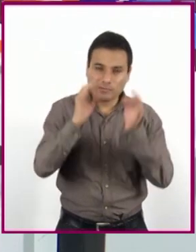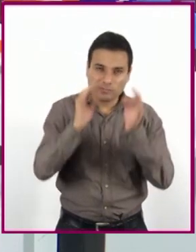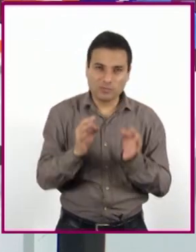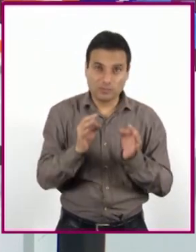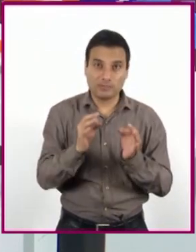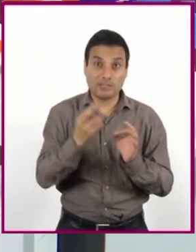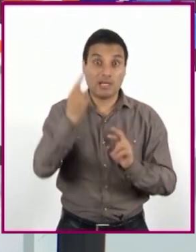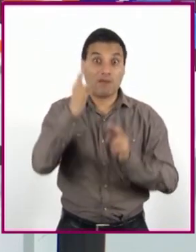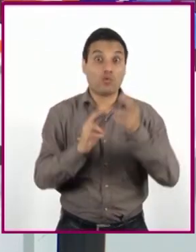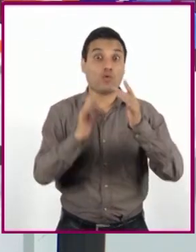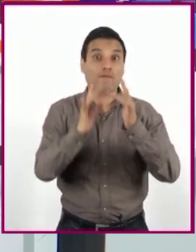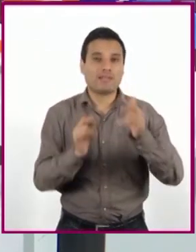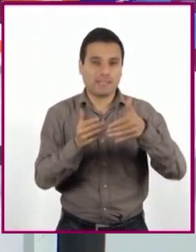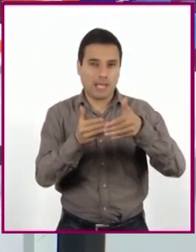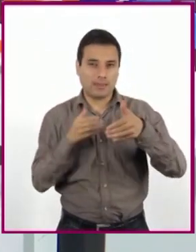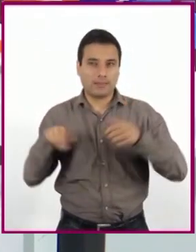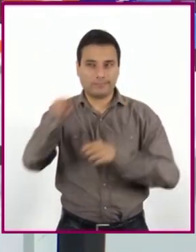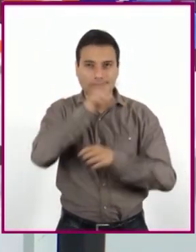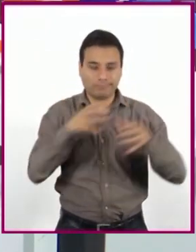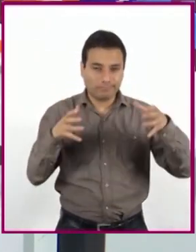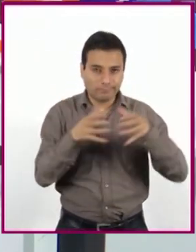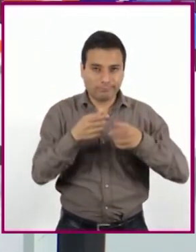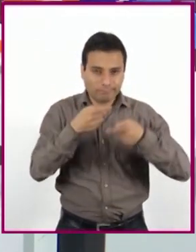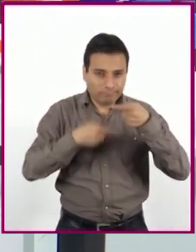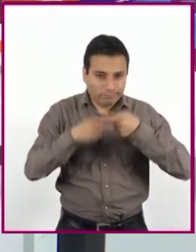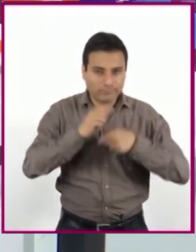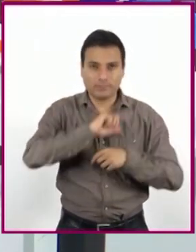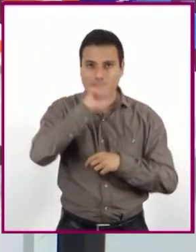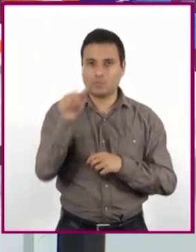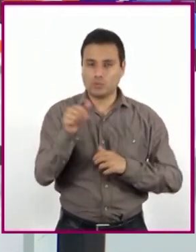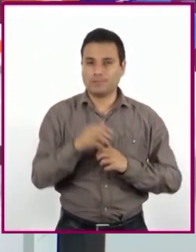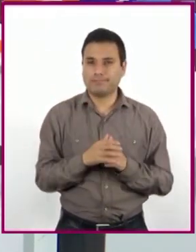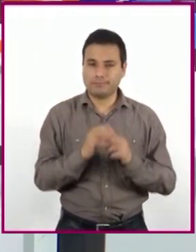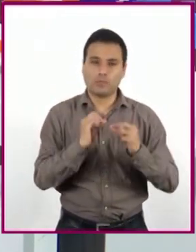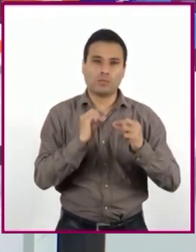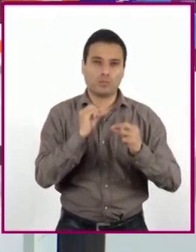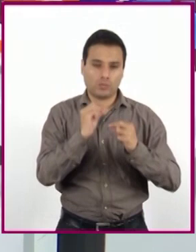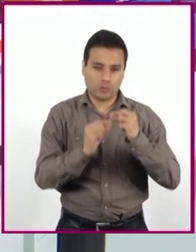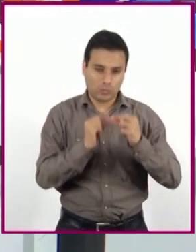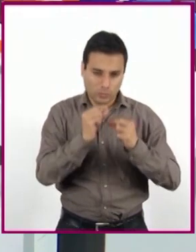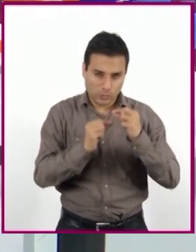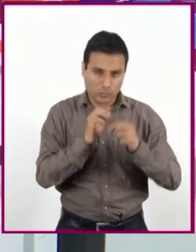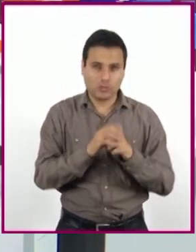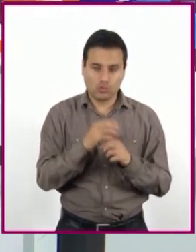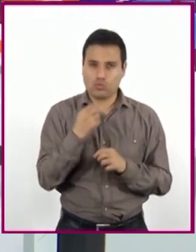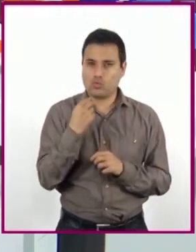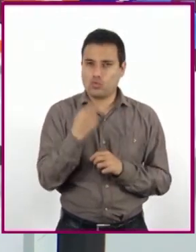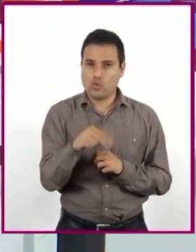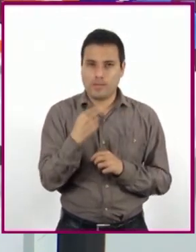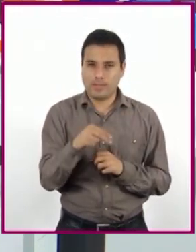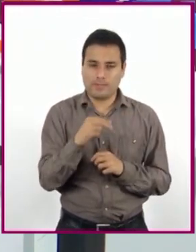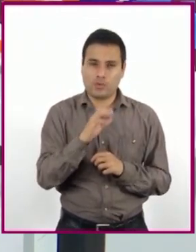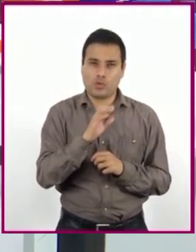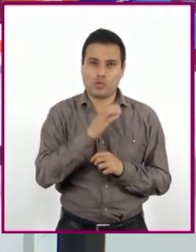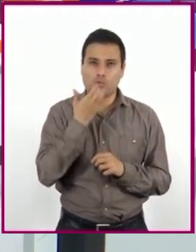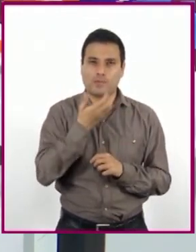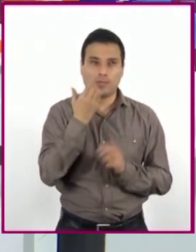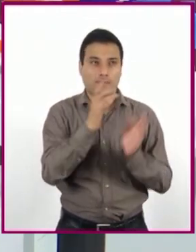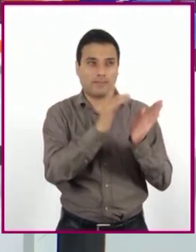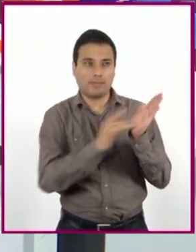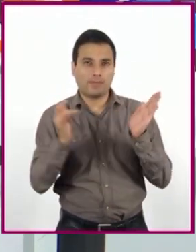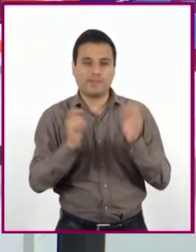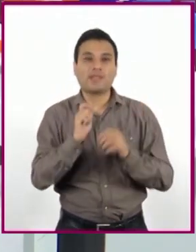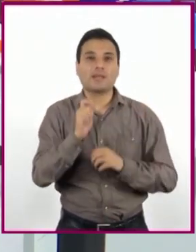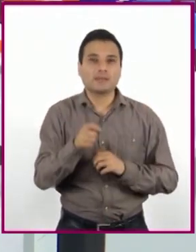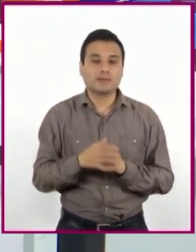Con el tiempo se retomaron algunas formas de nomenclatura tradicional. La más significativa era